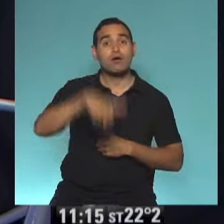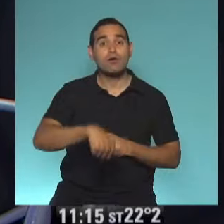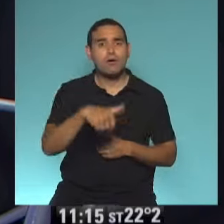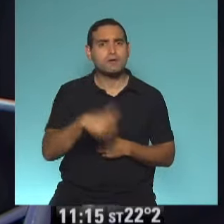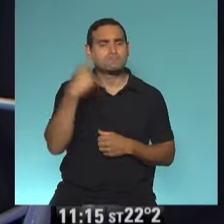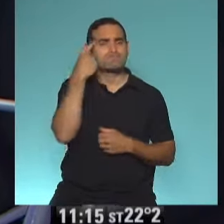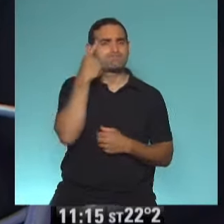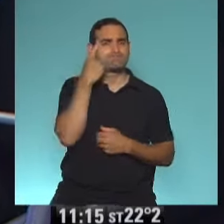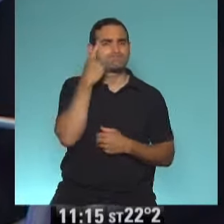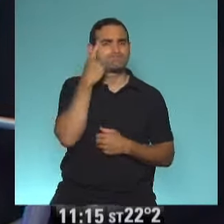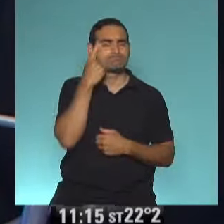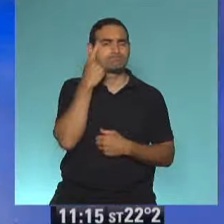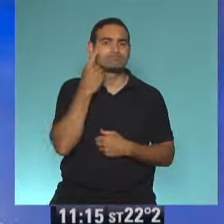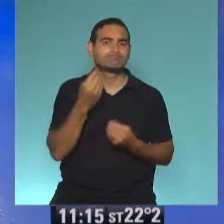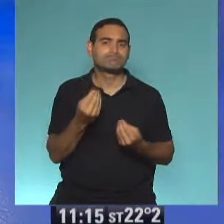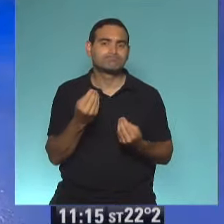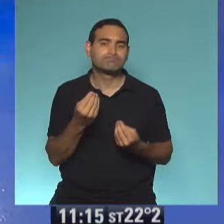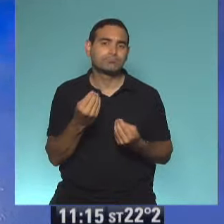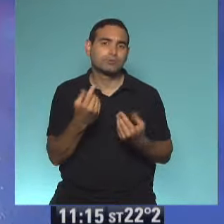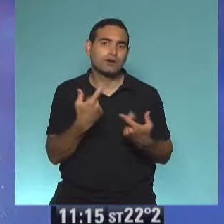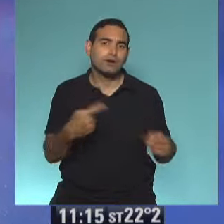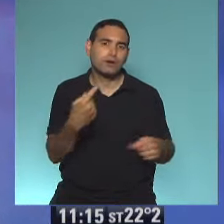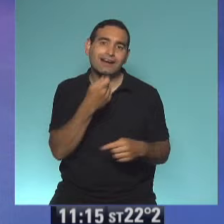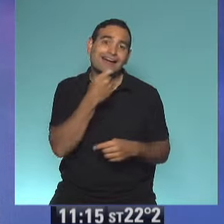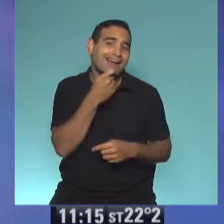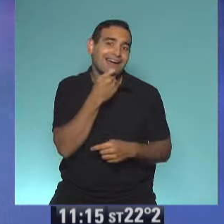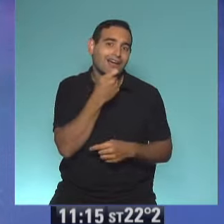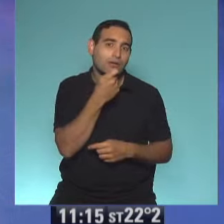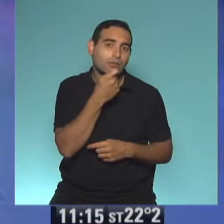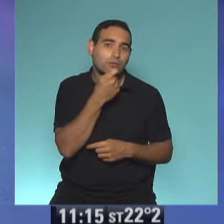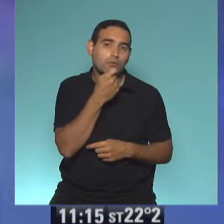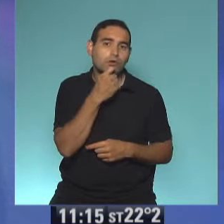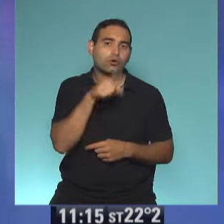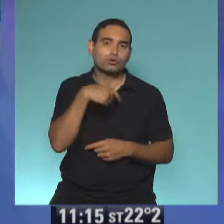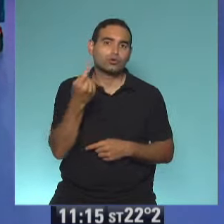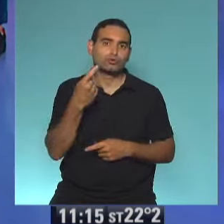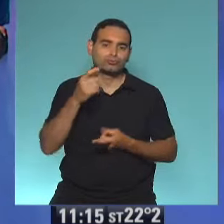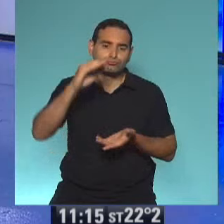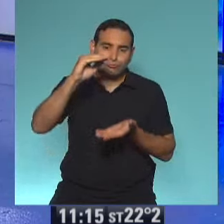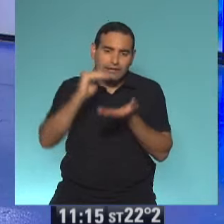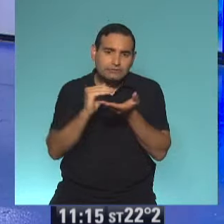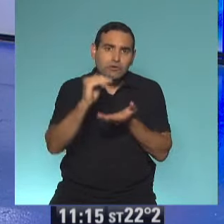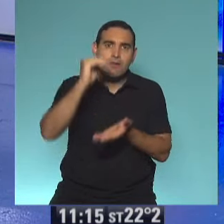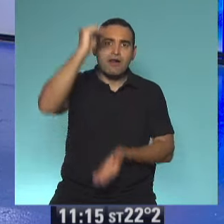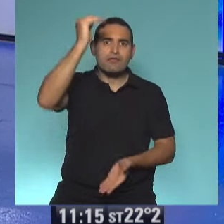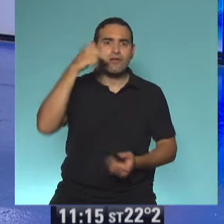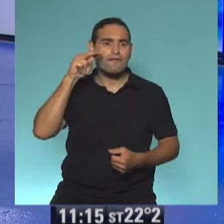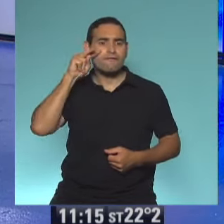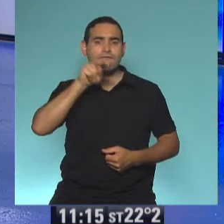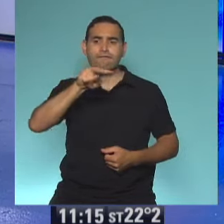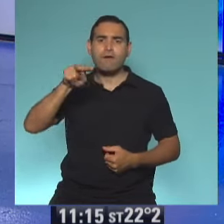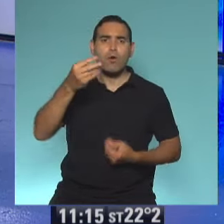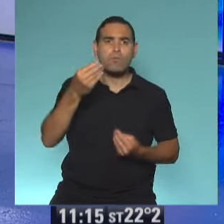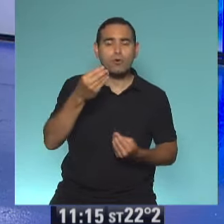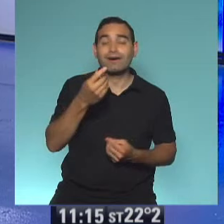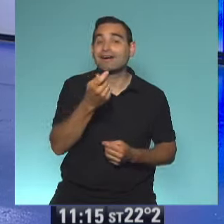a preguntar: ¿cómo veríamos las cosas si fuéramos de otro tamaño? ¡Claro! ¿Cómo